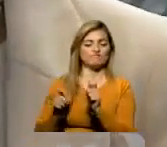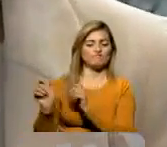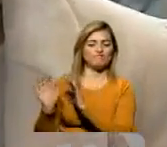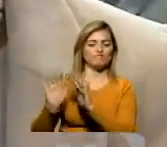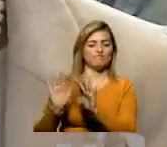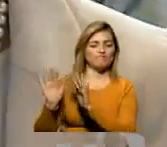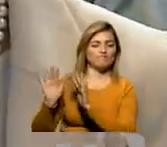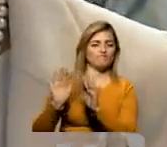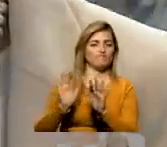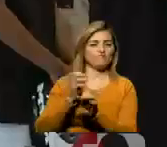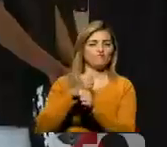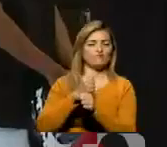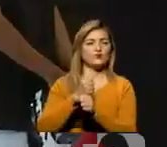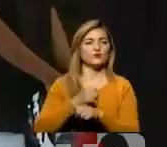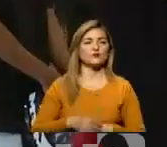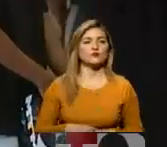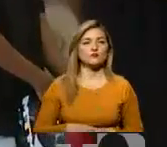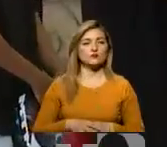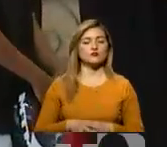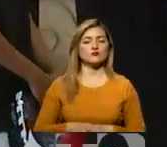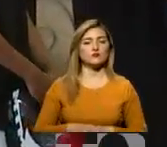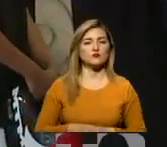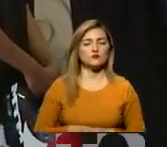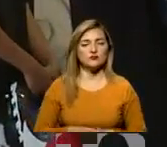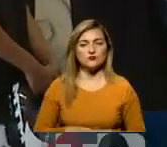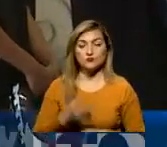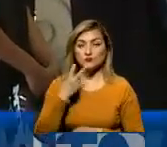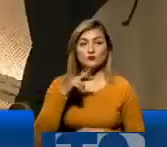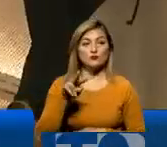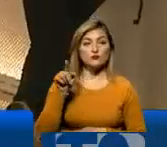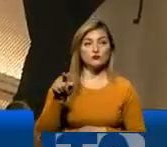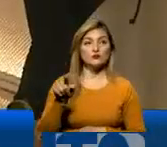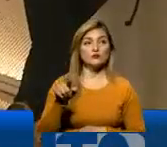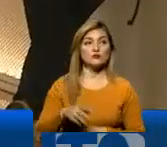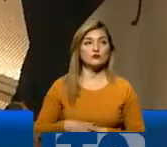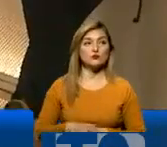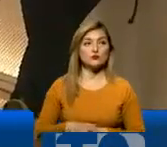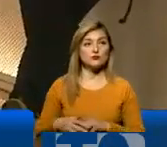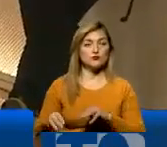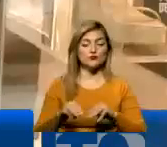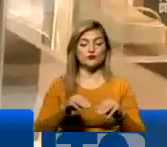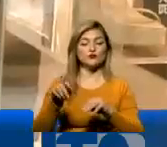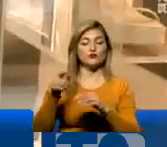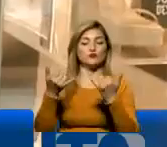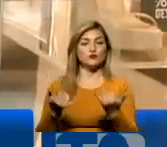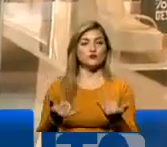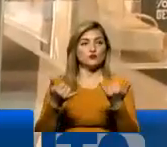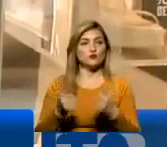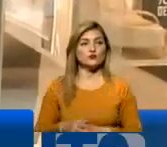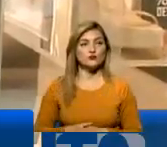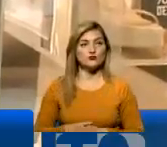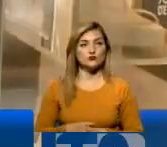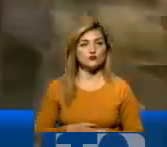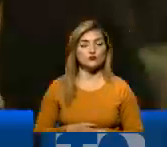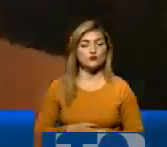a la gente de una forma segura. Y pese a lo que usted ha observado en estas imágenes, lo cierto es que los centros comerciales aún no logran